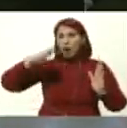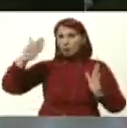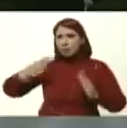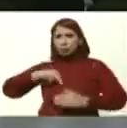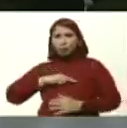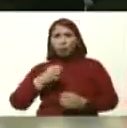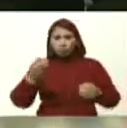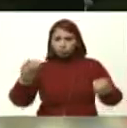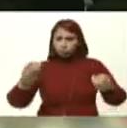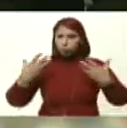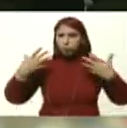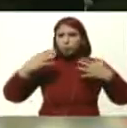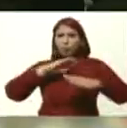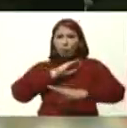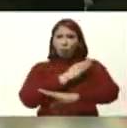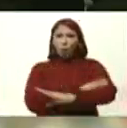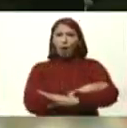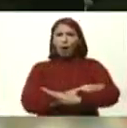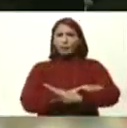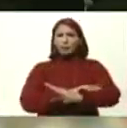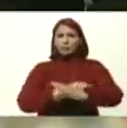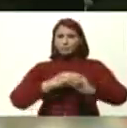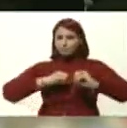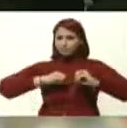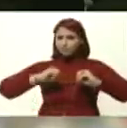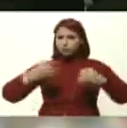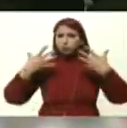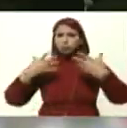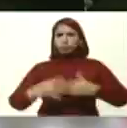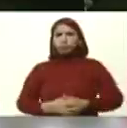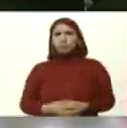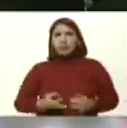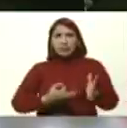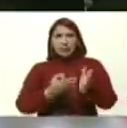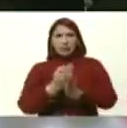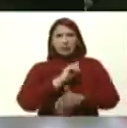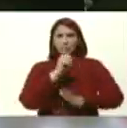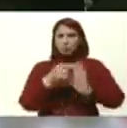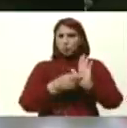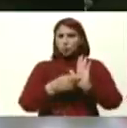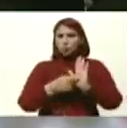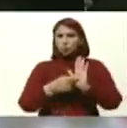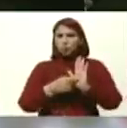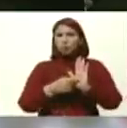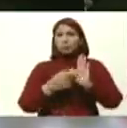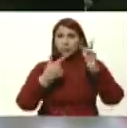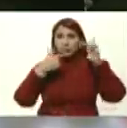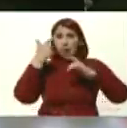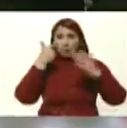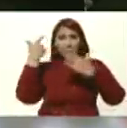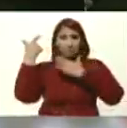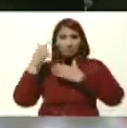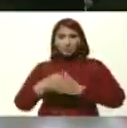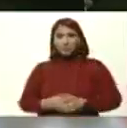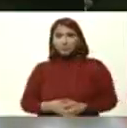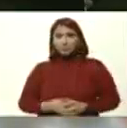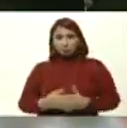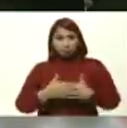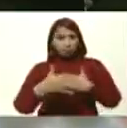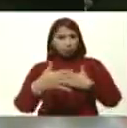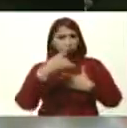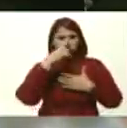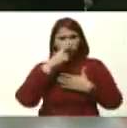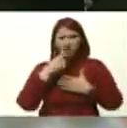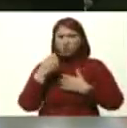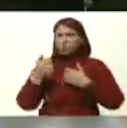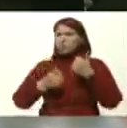sus energías, su fuerza, lealtad absoluta con nuestro amado comandante. Al pasar de estos años, ¿cuántas cosas